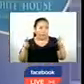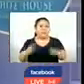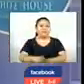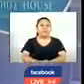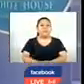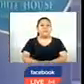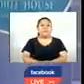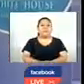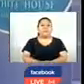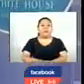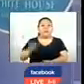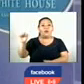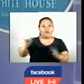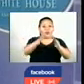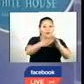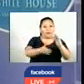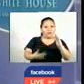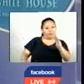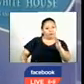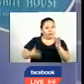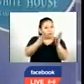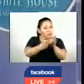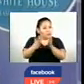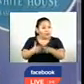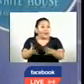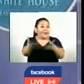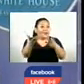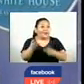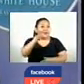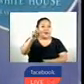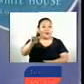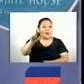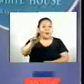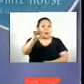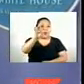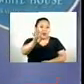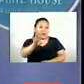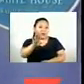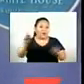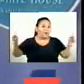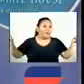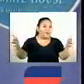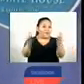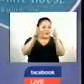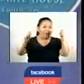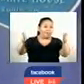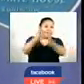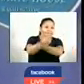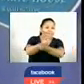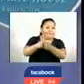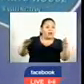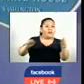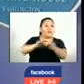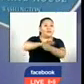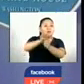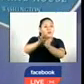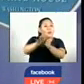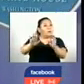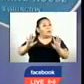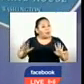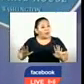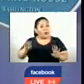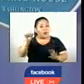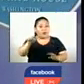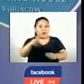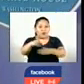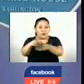en los planes de la Casa Blanca está celebrar el próximo 4 de julio con lo que Biden ha denominado como la independencia del coronavirus pero en el